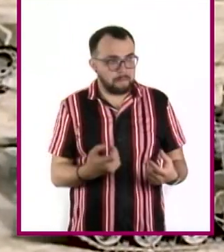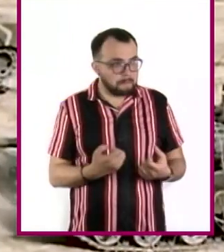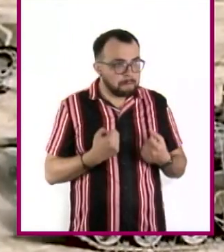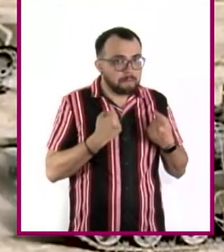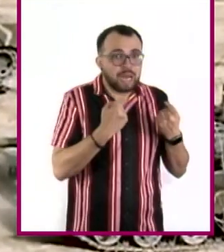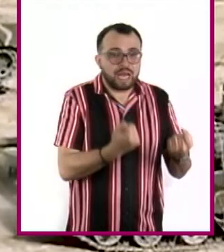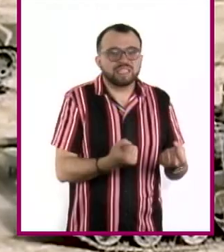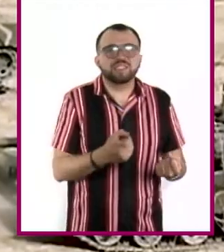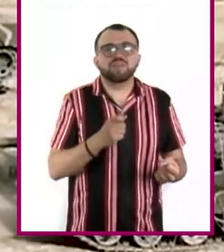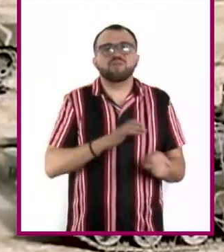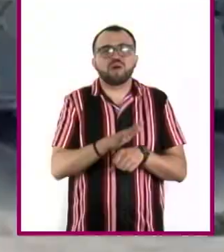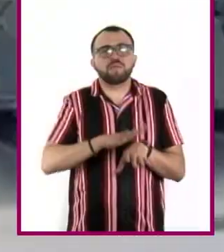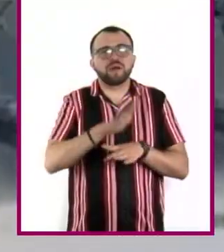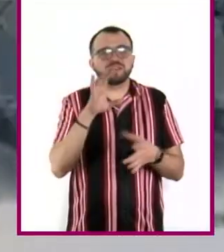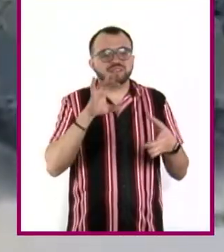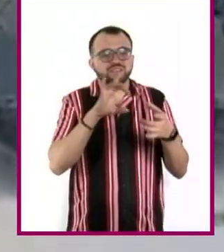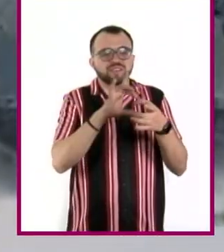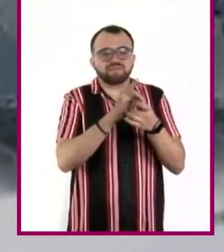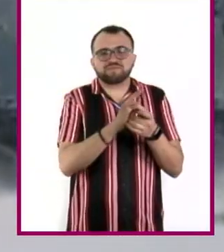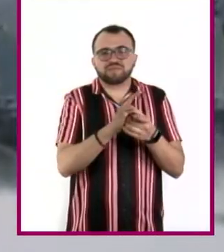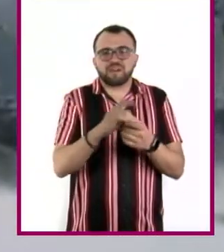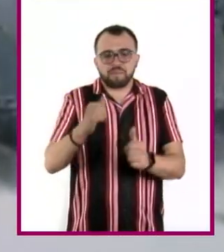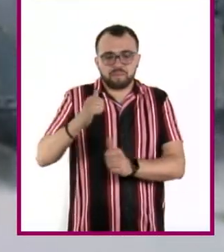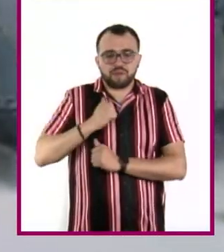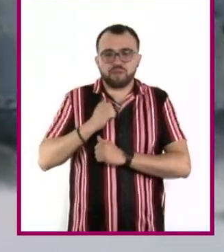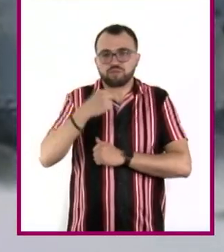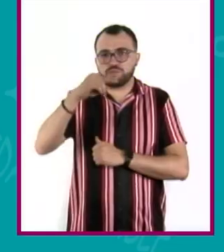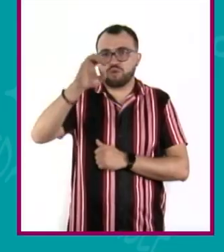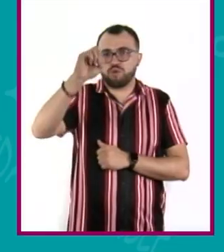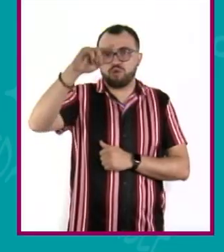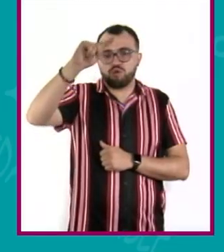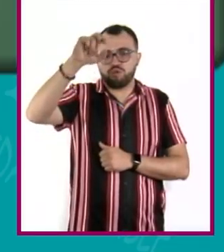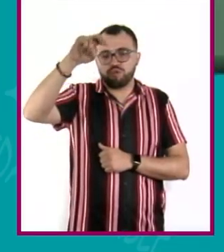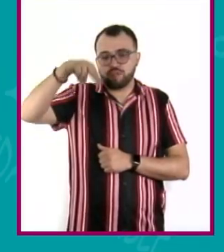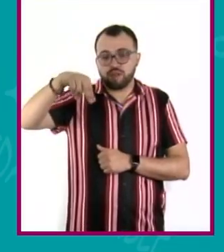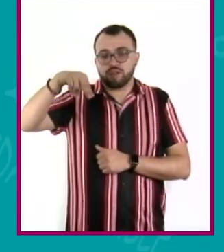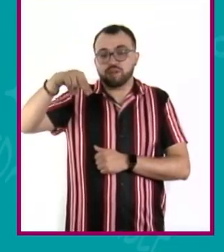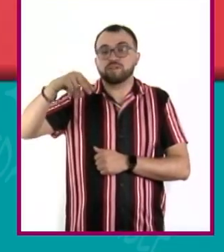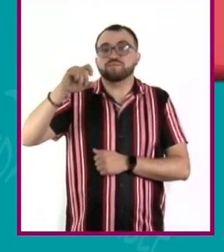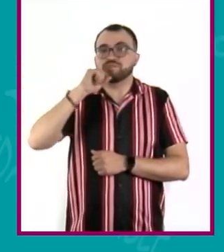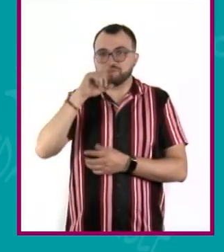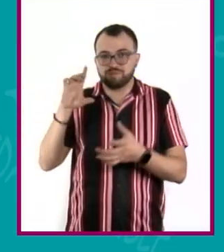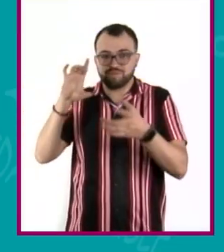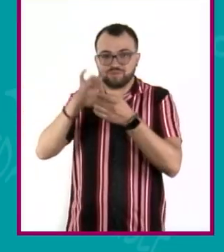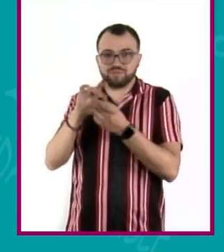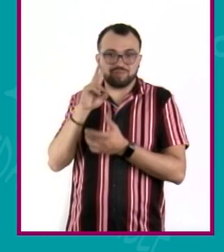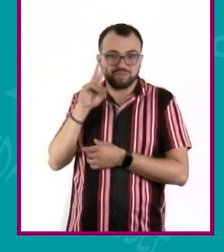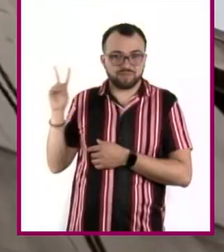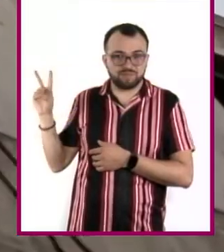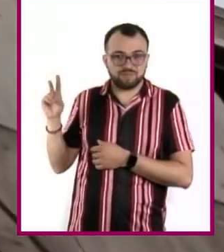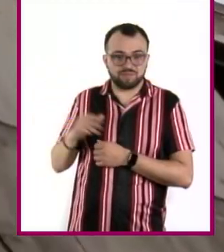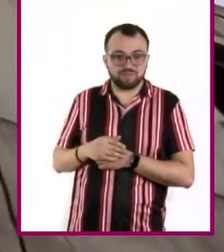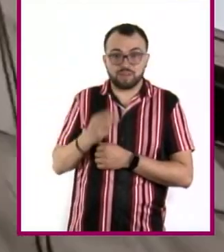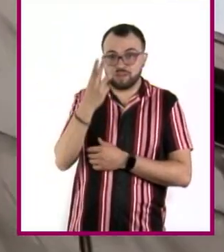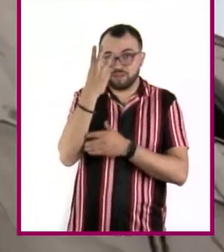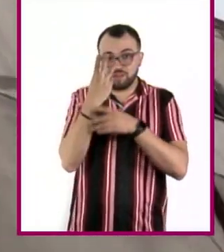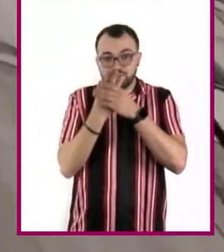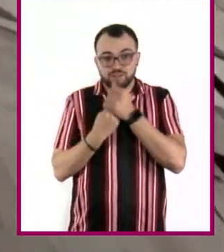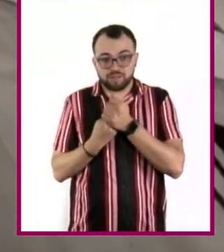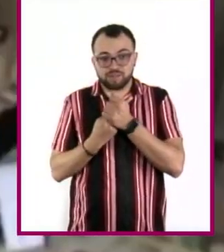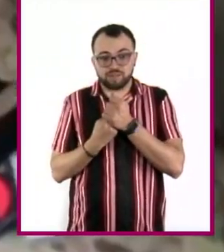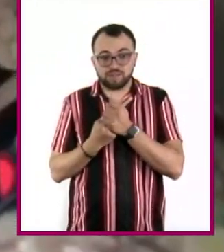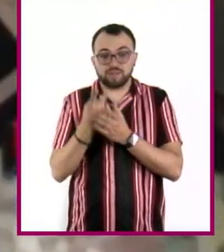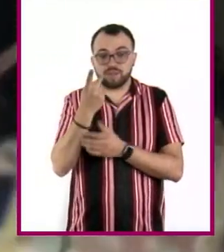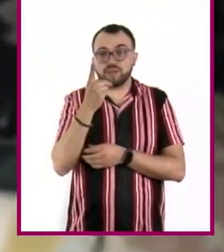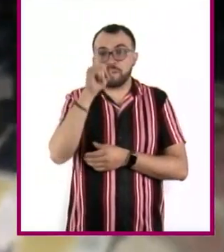poderosa alianza militar, la OTAN, se ha adherido a países exsocialistas como Hungría, Polonia y República Checa, que fueron admitidos